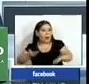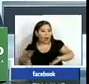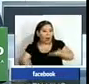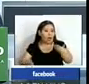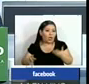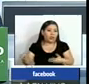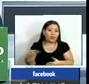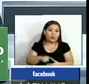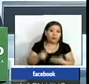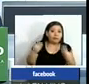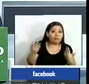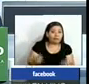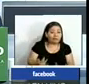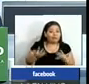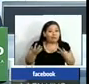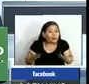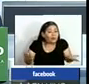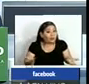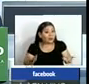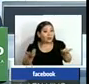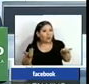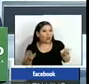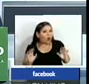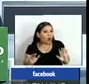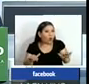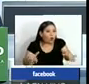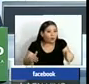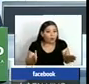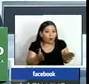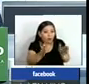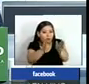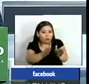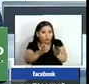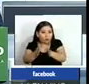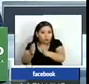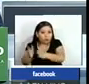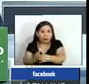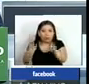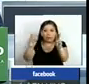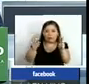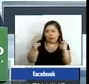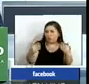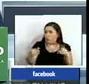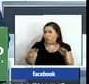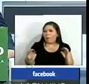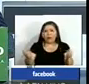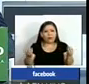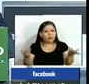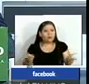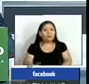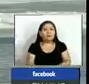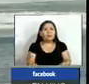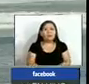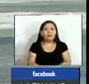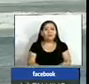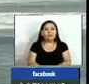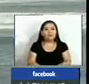dicen que están esperando y que están a la expectativa de cómo será trabajar en la denominada nueva normalidad.